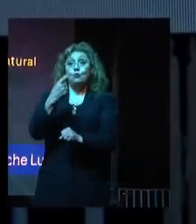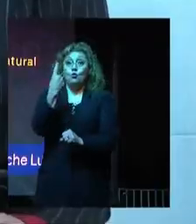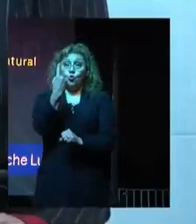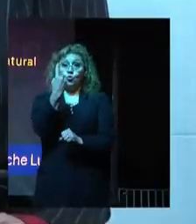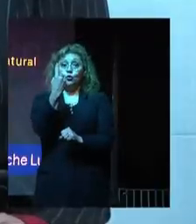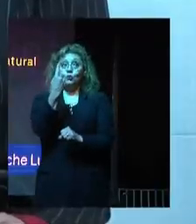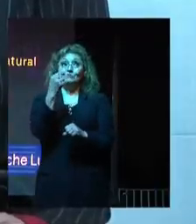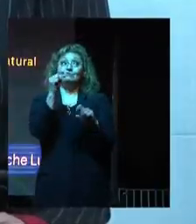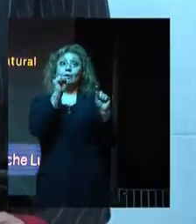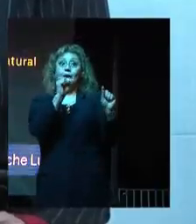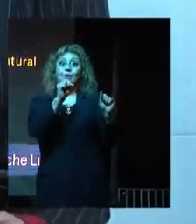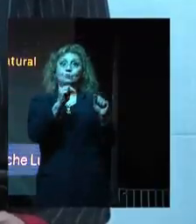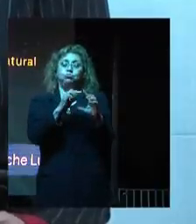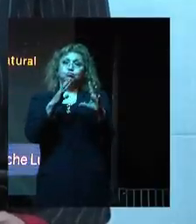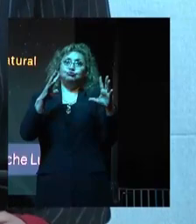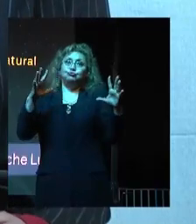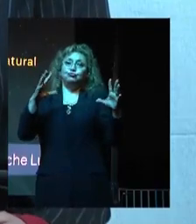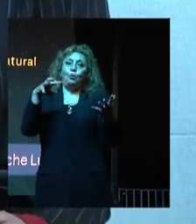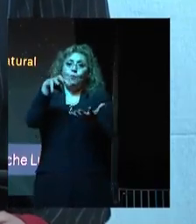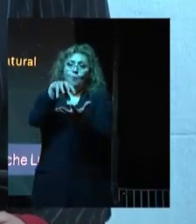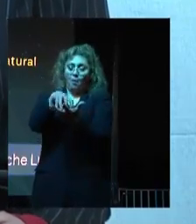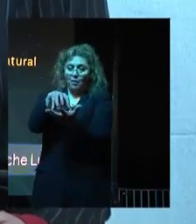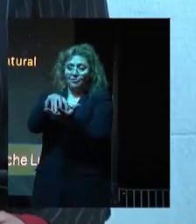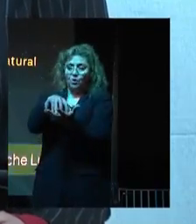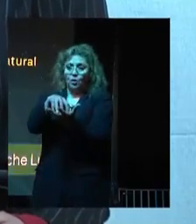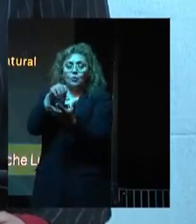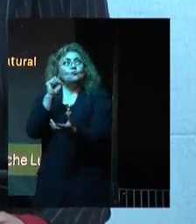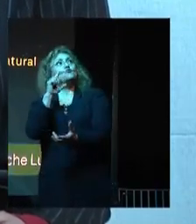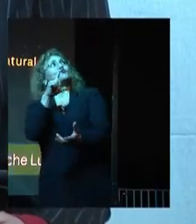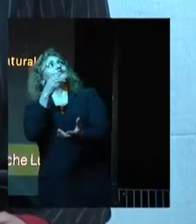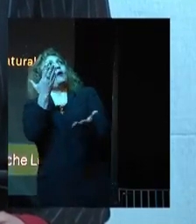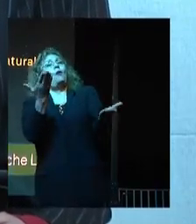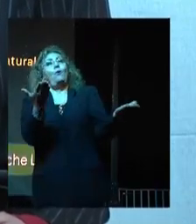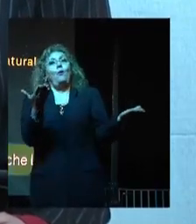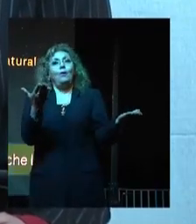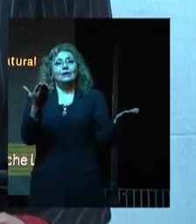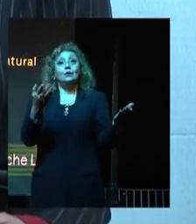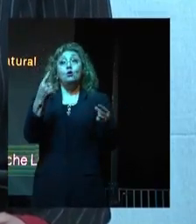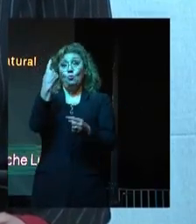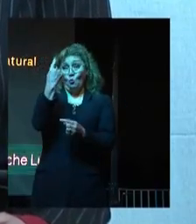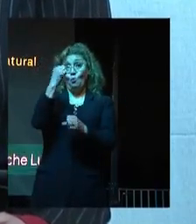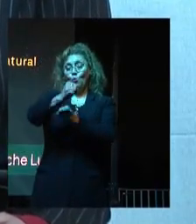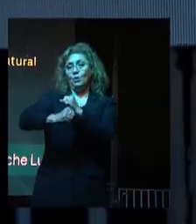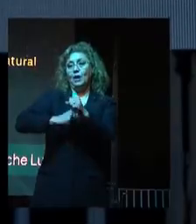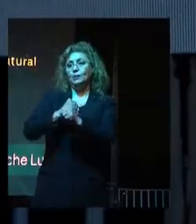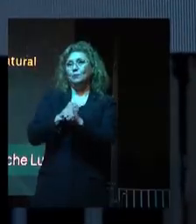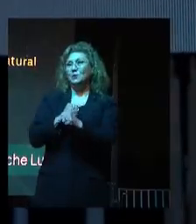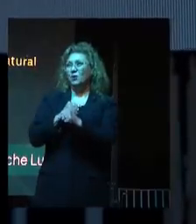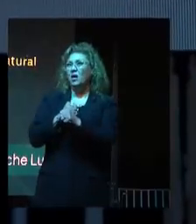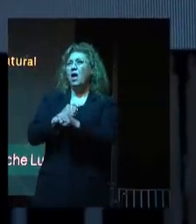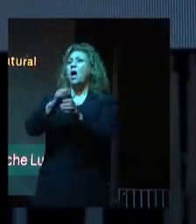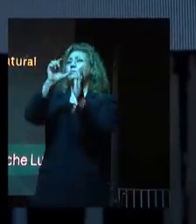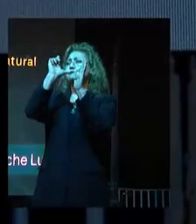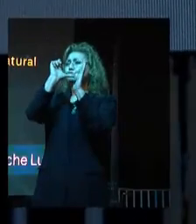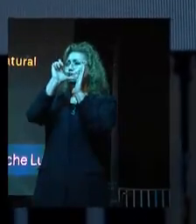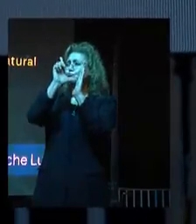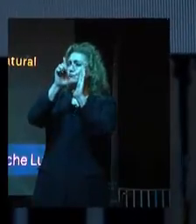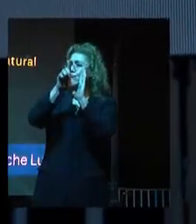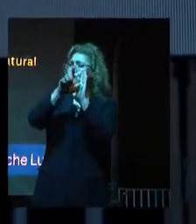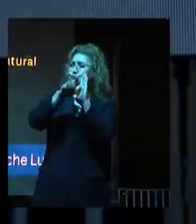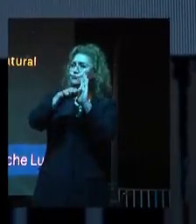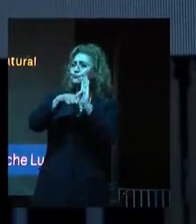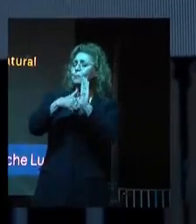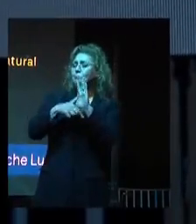Y eso ya muchos pueblos encontraron ese periodo de un año. Pero es demasiado largo para que